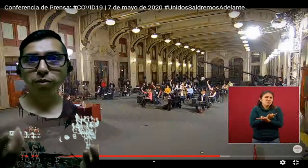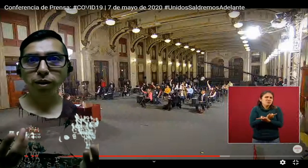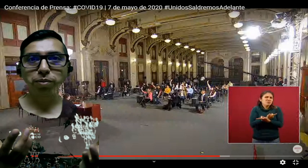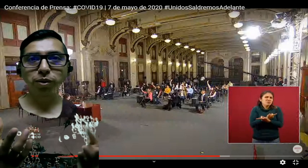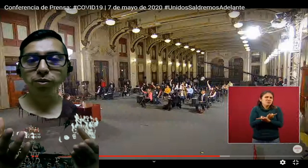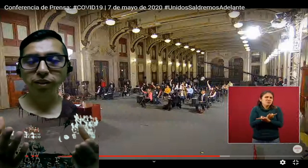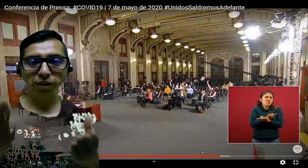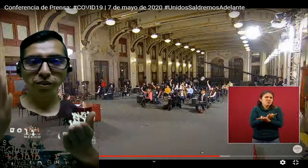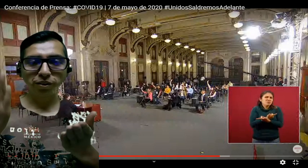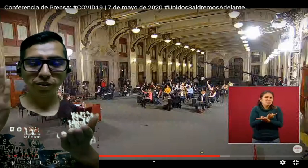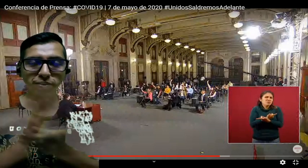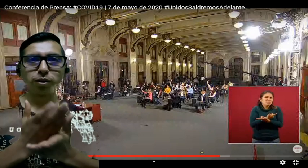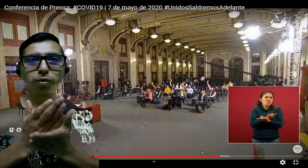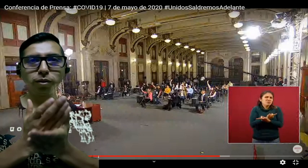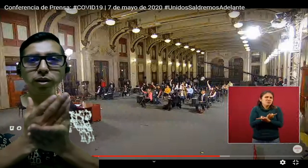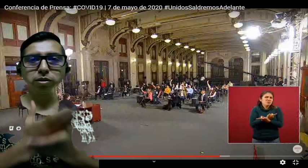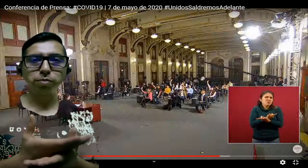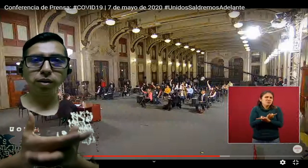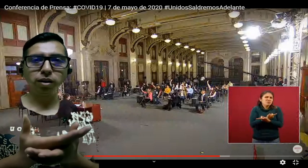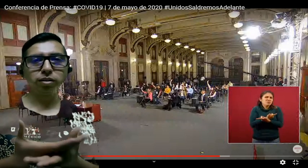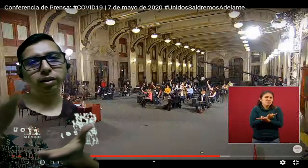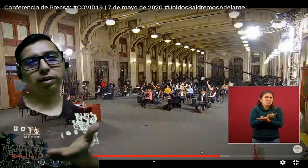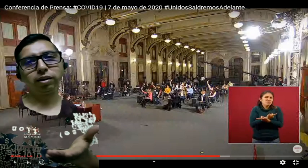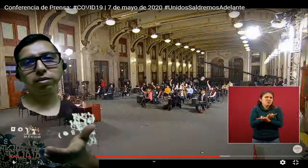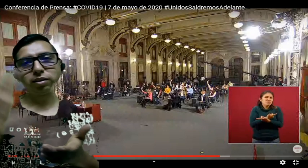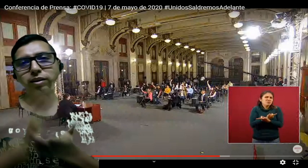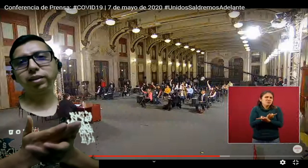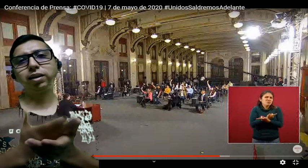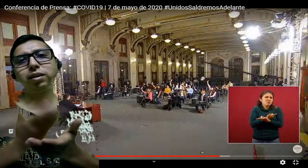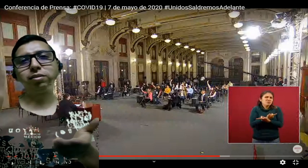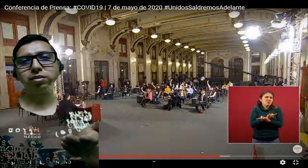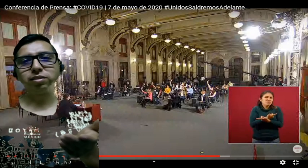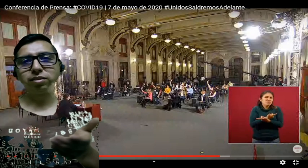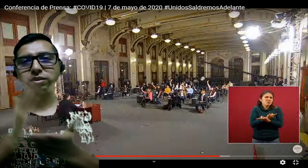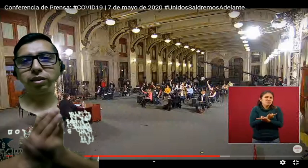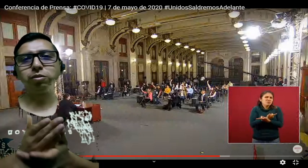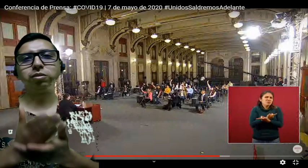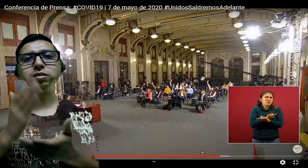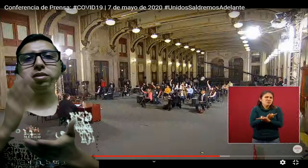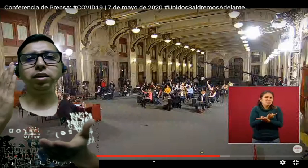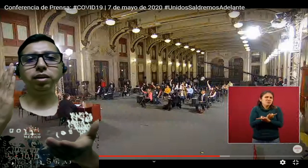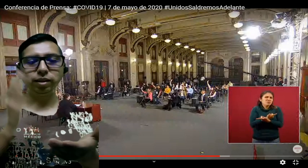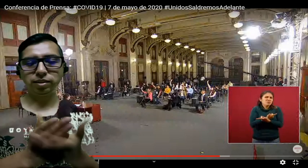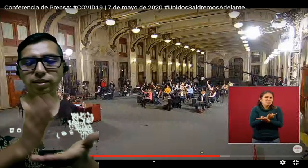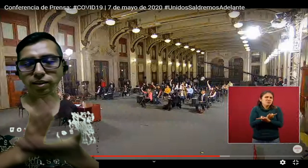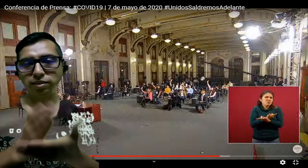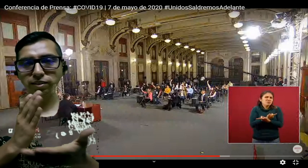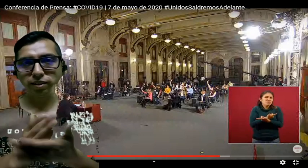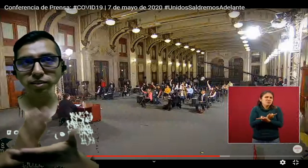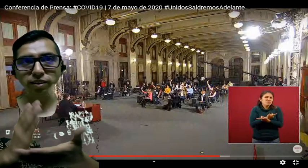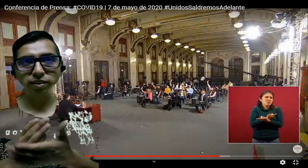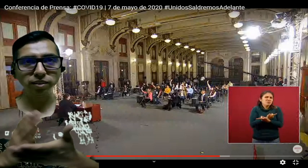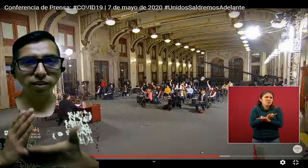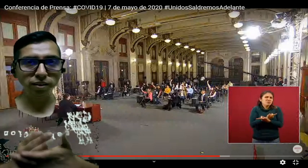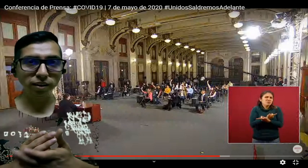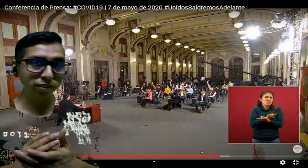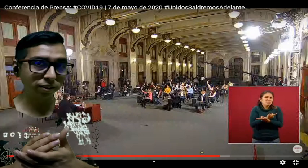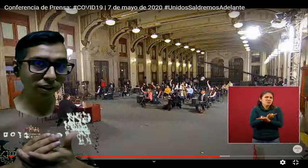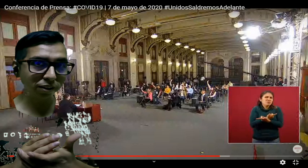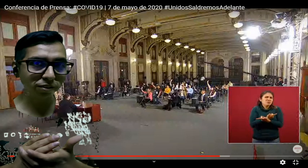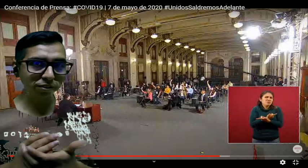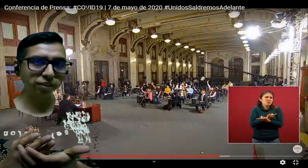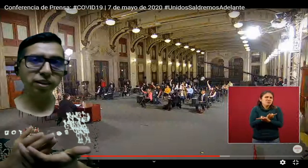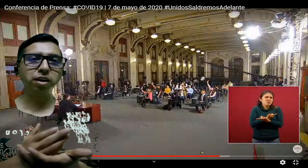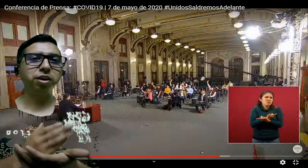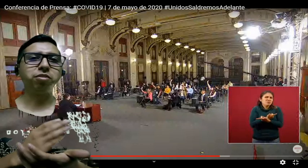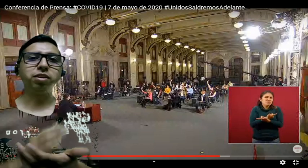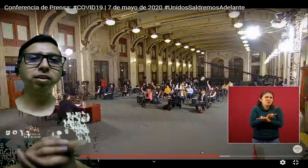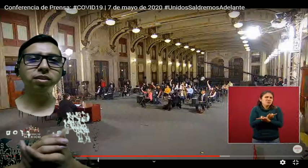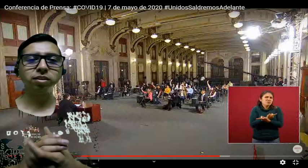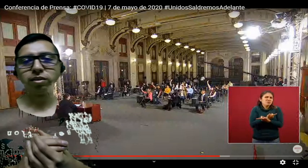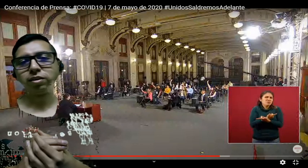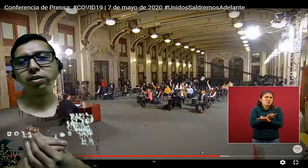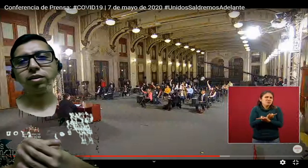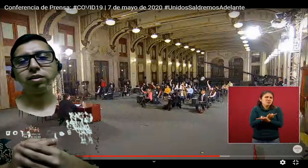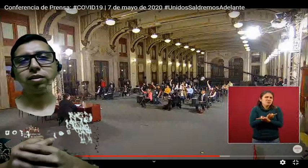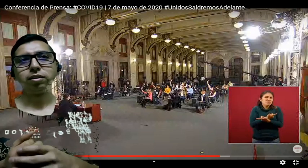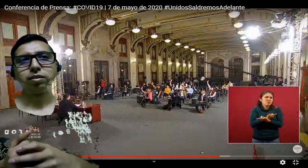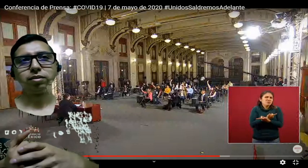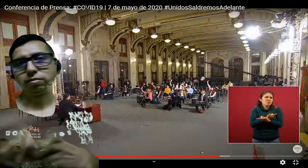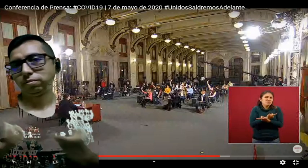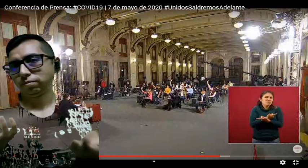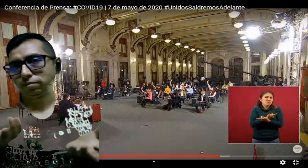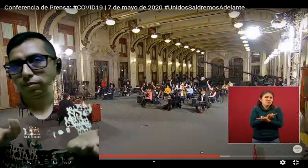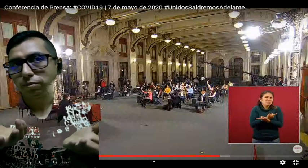Yo le hubiera preguntado, ¿cuál es su opinión de que los secretarios de salud de este estado se están reuniendo?